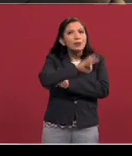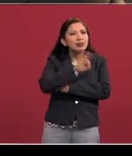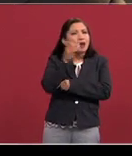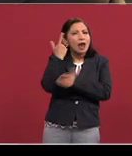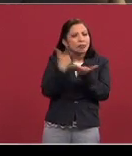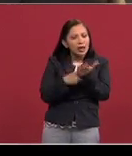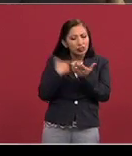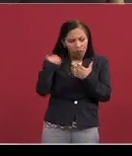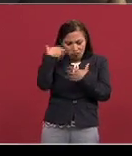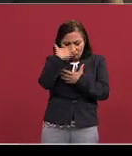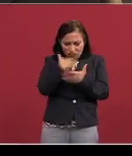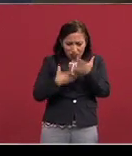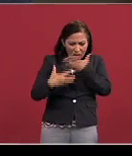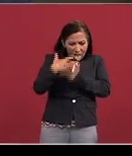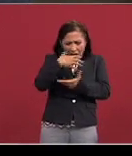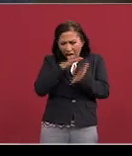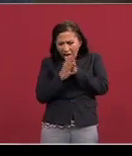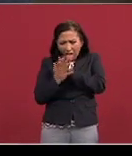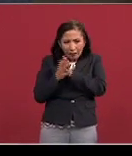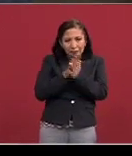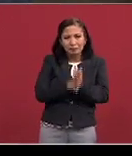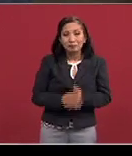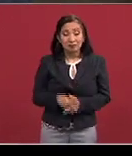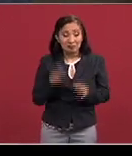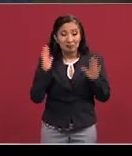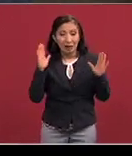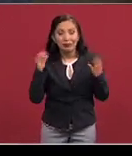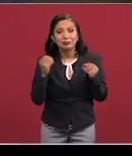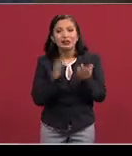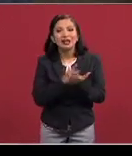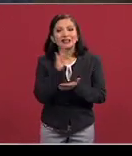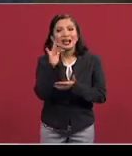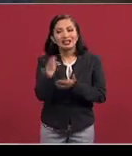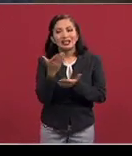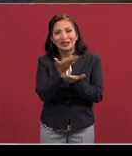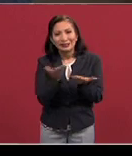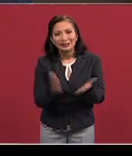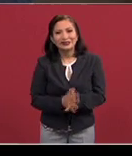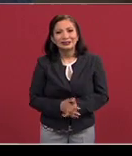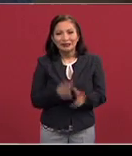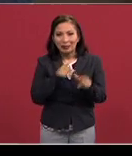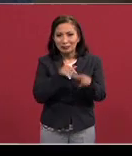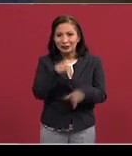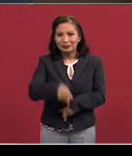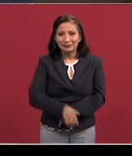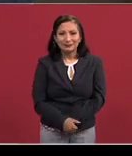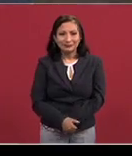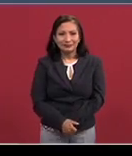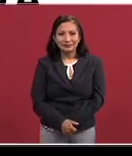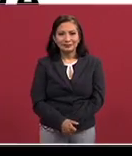puede llevar dentro de sí, ¿no? Entonces, sí, Pues sensación. muchísimas gracias. Muchas gracias a ti, Javier. Y seguimos aquí.